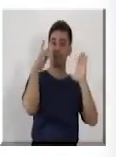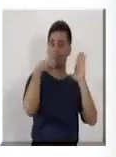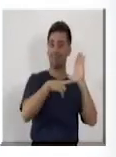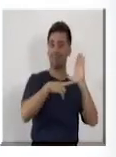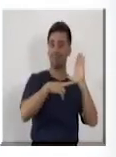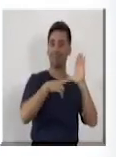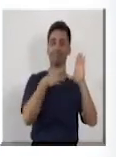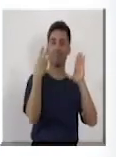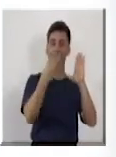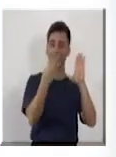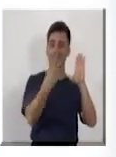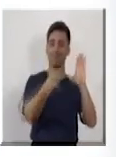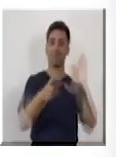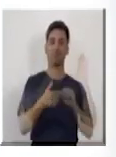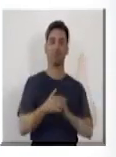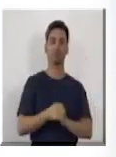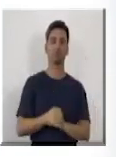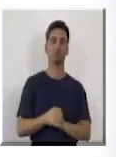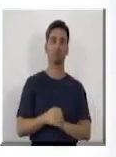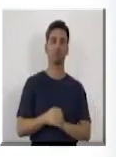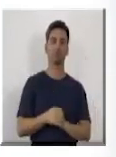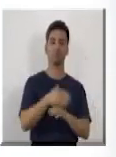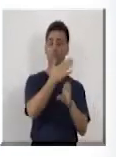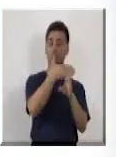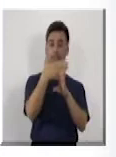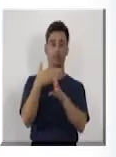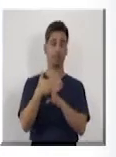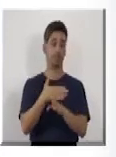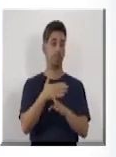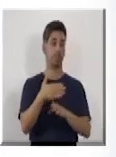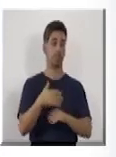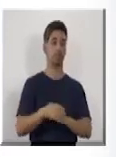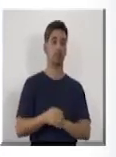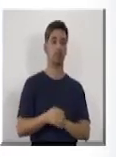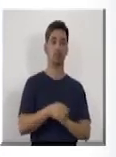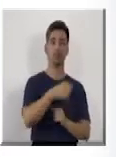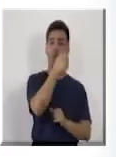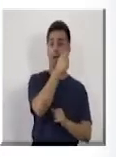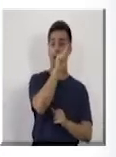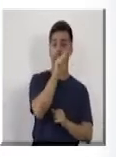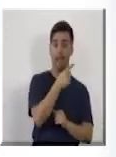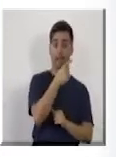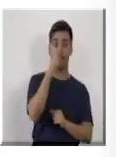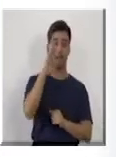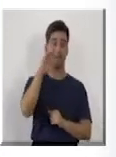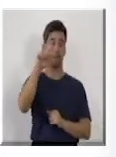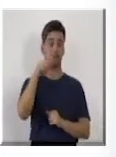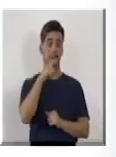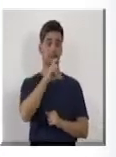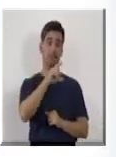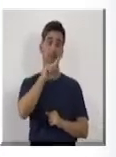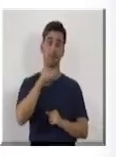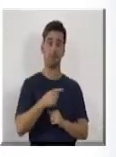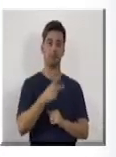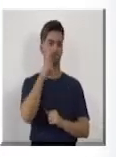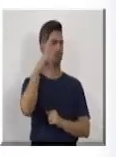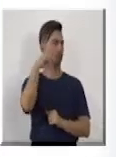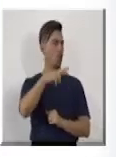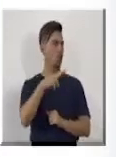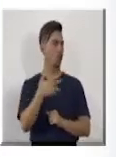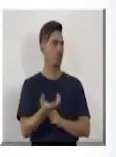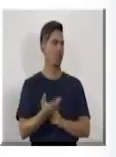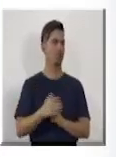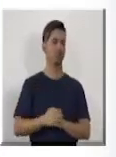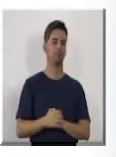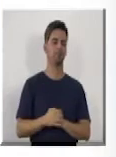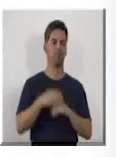la interacción de 3 casos diferentes, ¿no verdad? Un caso A, un B y un C. Vamos a observarlos